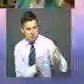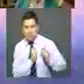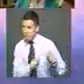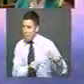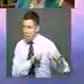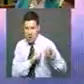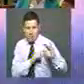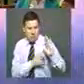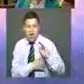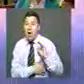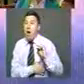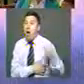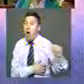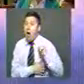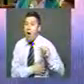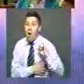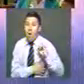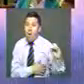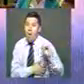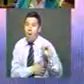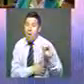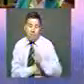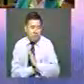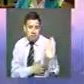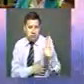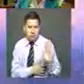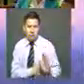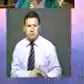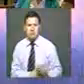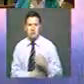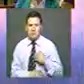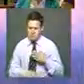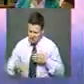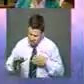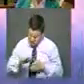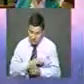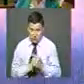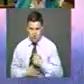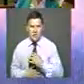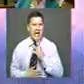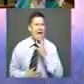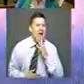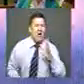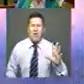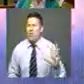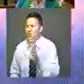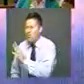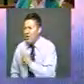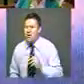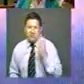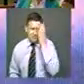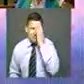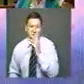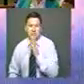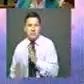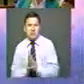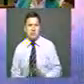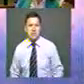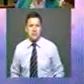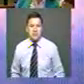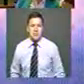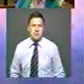De modo que yo no voy a entrar en todo lo que se ha hecho a través de acá, que es,